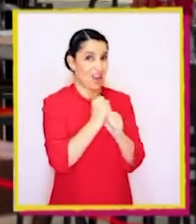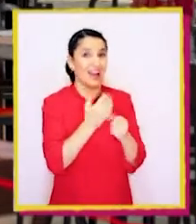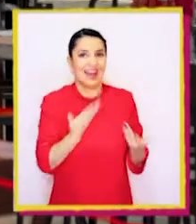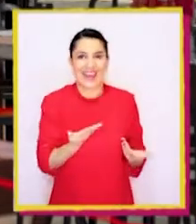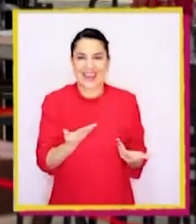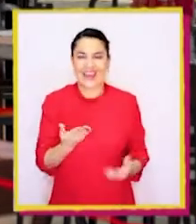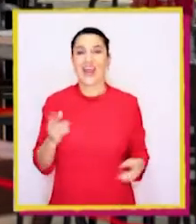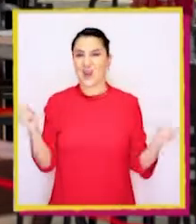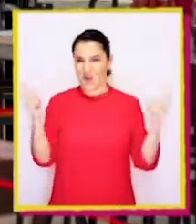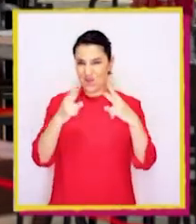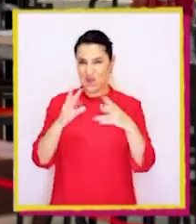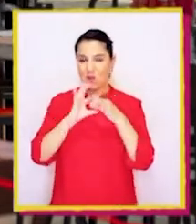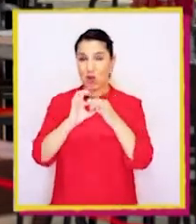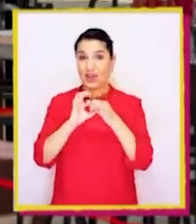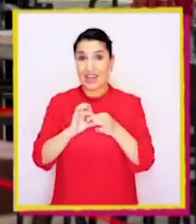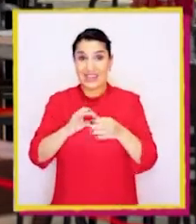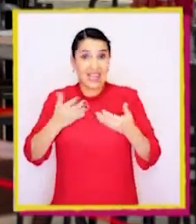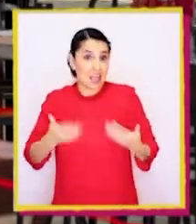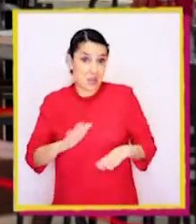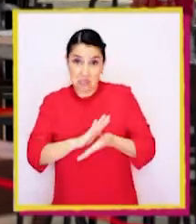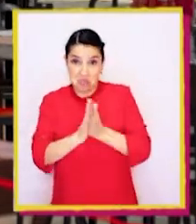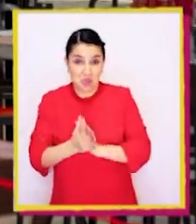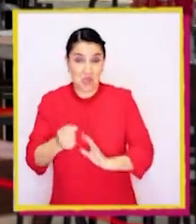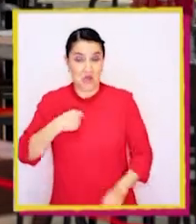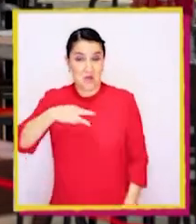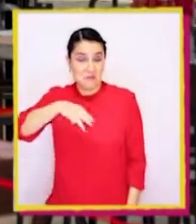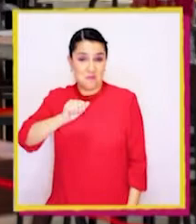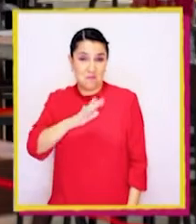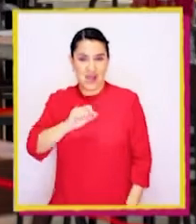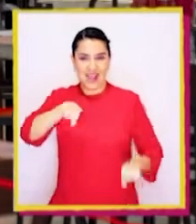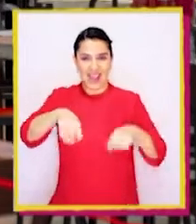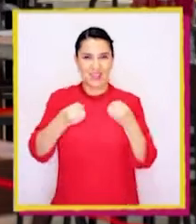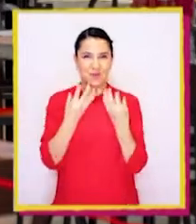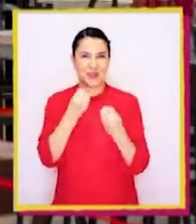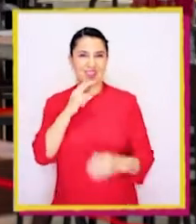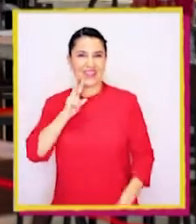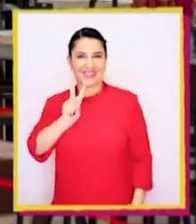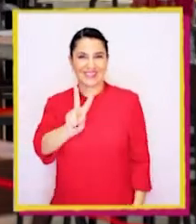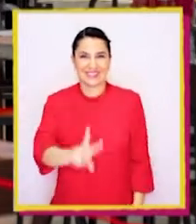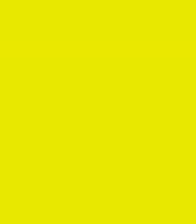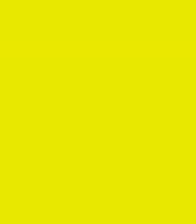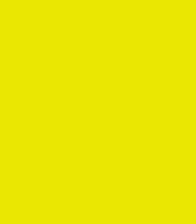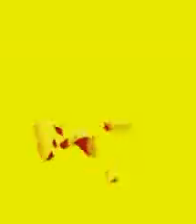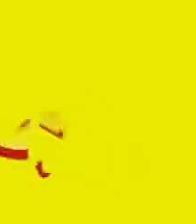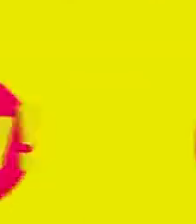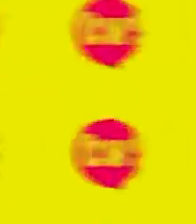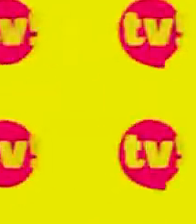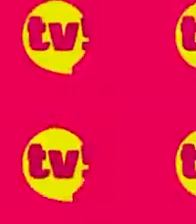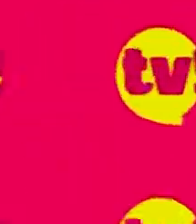pueden enfriar. Así que nos vemos. ¡Gracias! Esto fue todo. Soy Macarena y esto fue Aprendo TV.